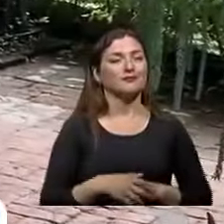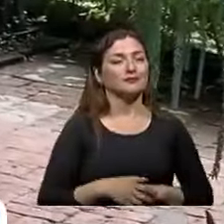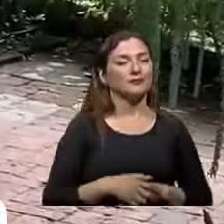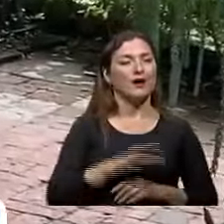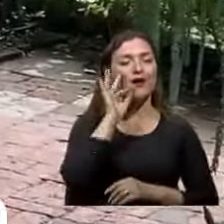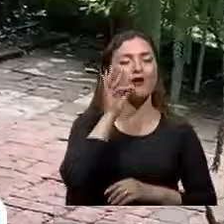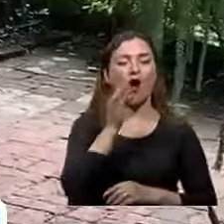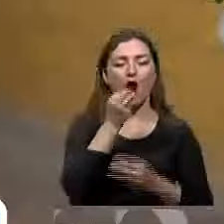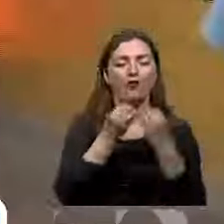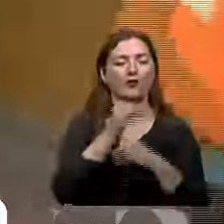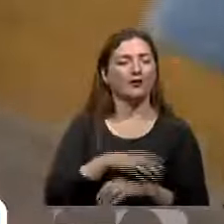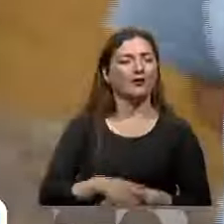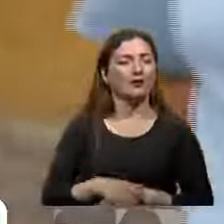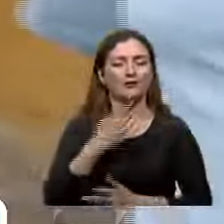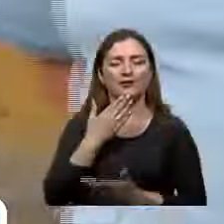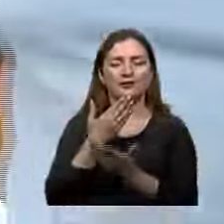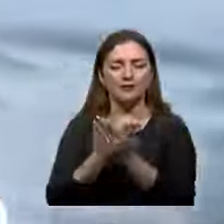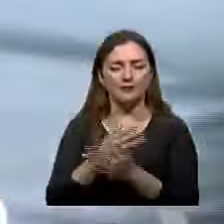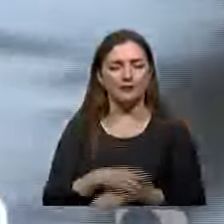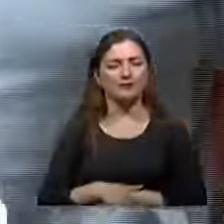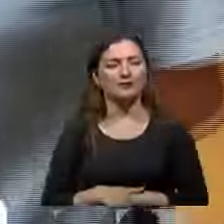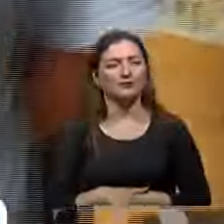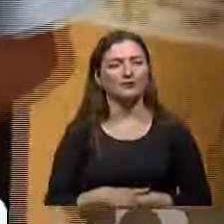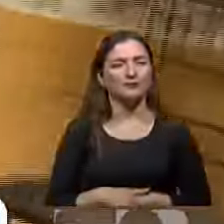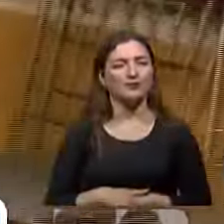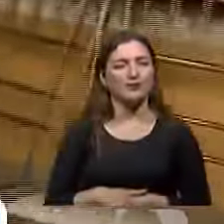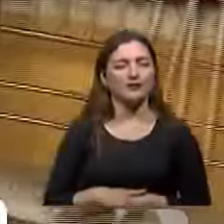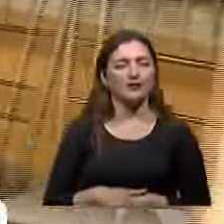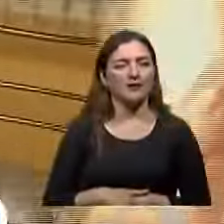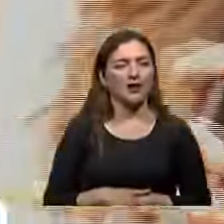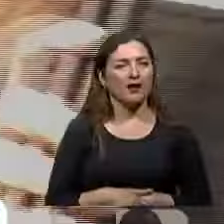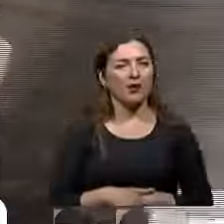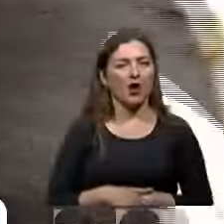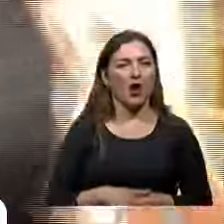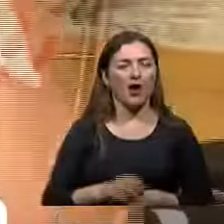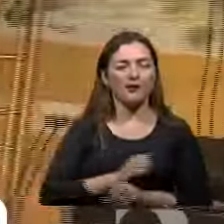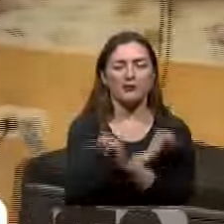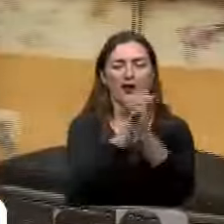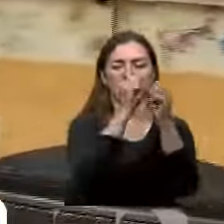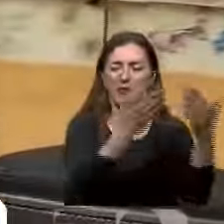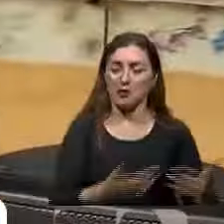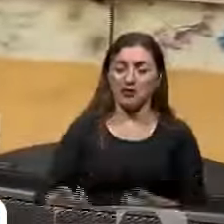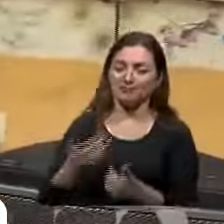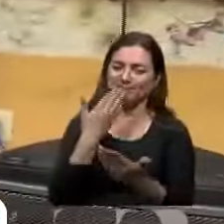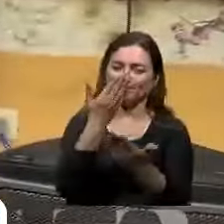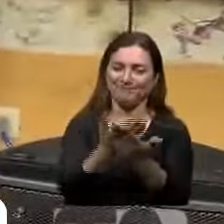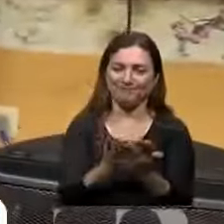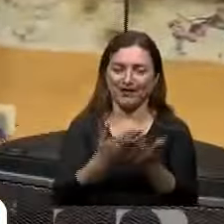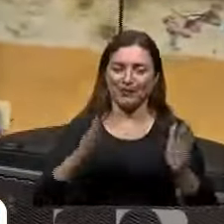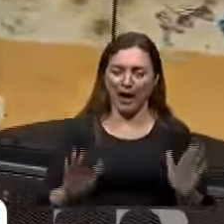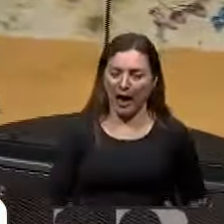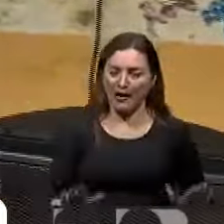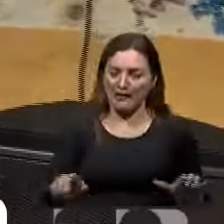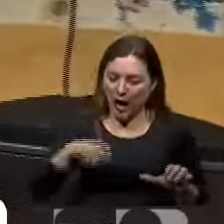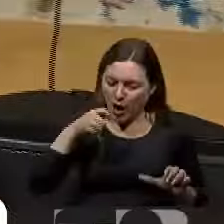de gastronómica. Gracias, Mayra. Gracias, Leonidas, por abrirnos la puerta esta mañana. Nosotros nos quedamos degustando y les invitamos que cuando